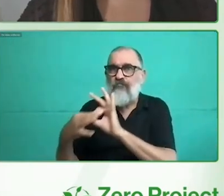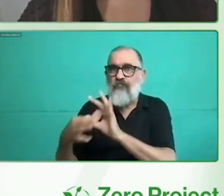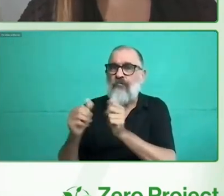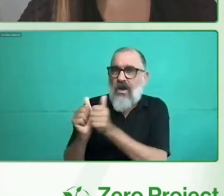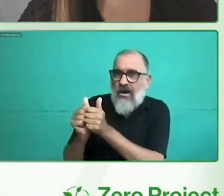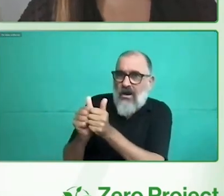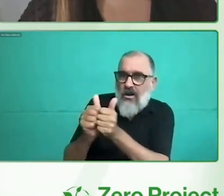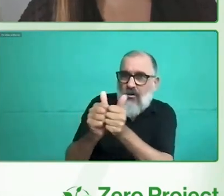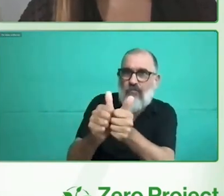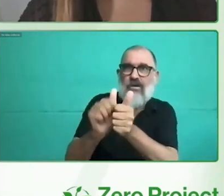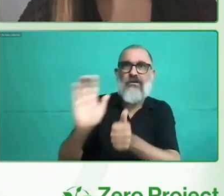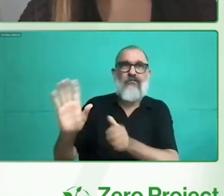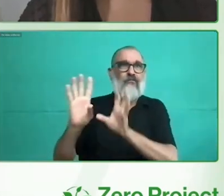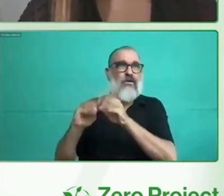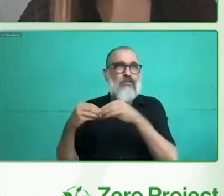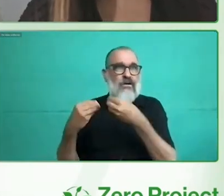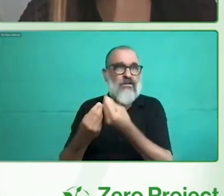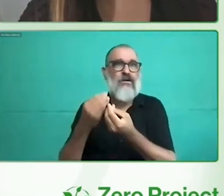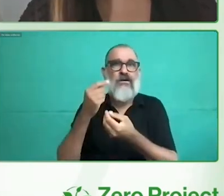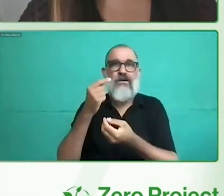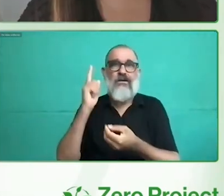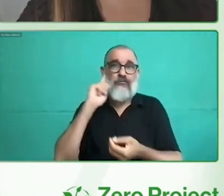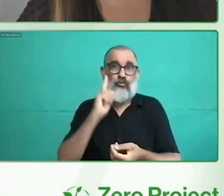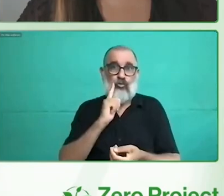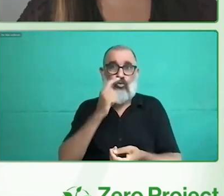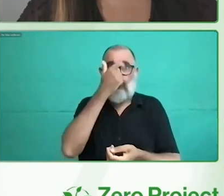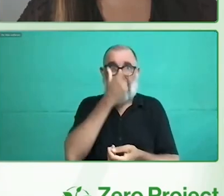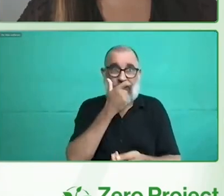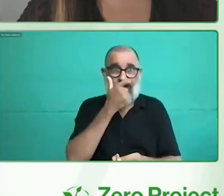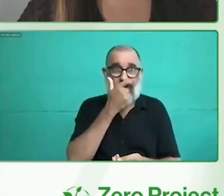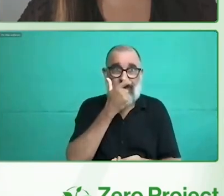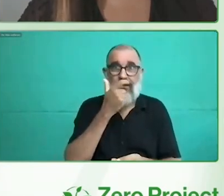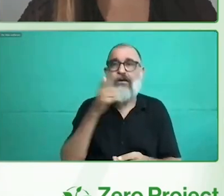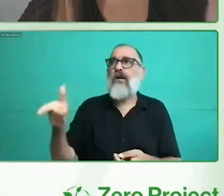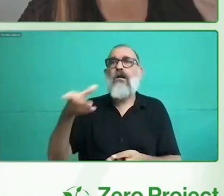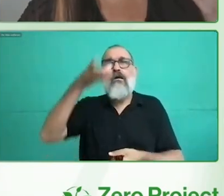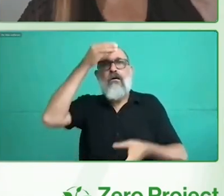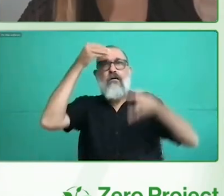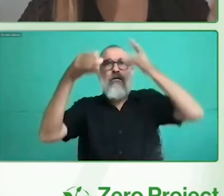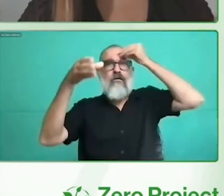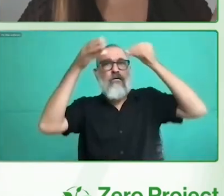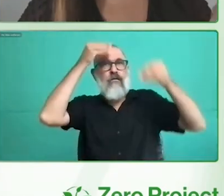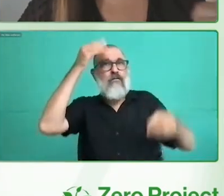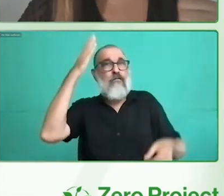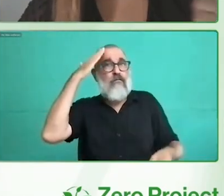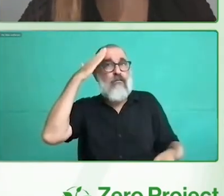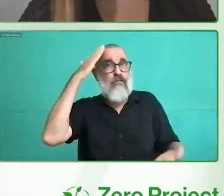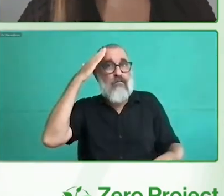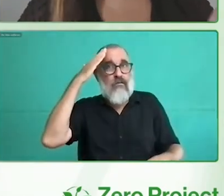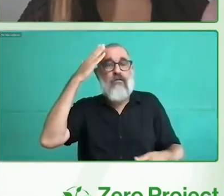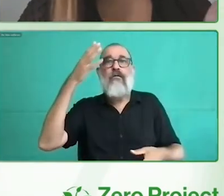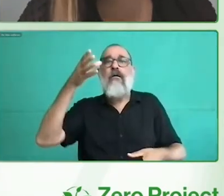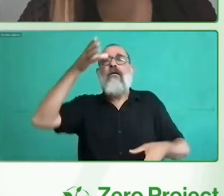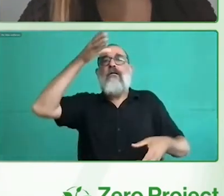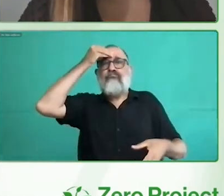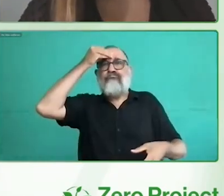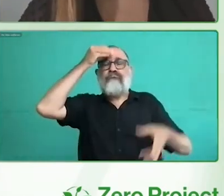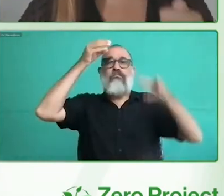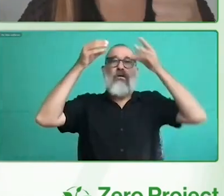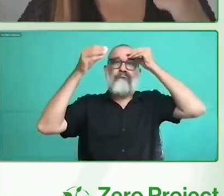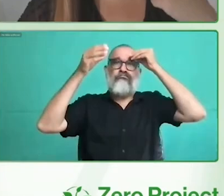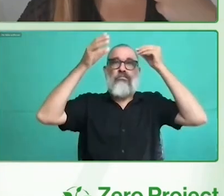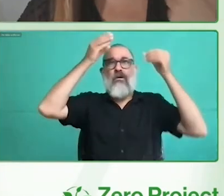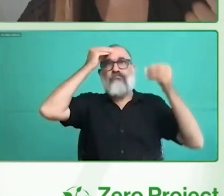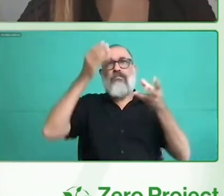la importancia de una correcta planificación a través de asegurar la accesibilidad del espacio